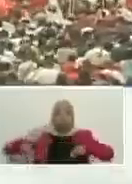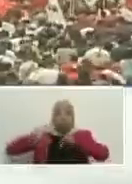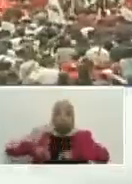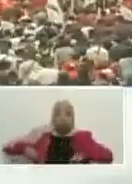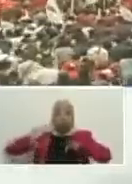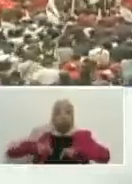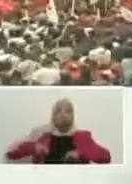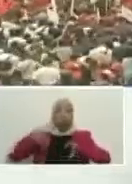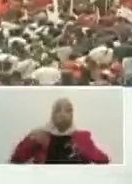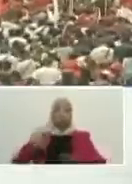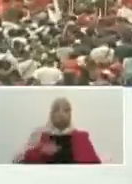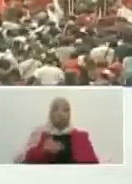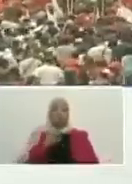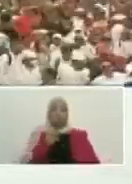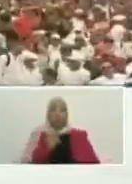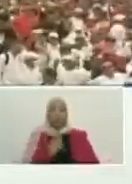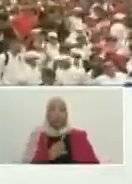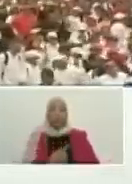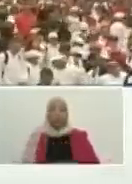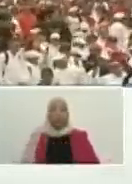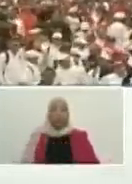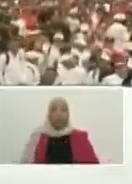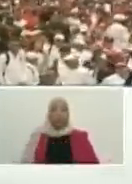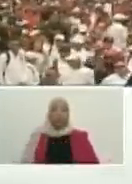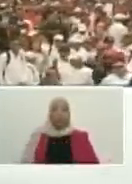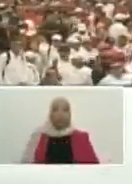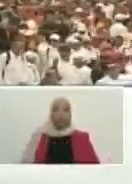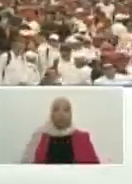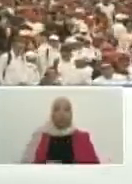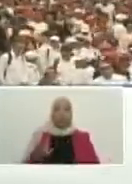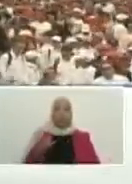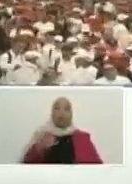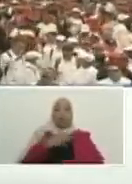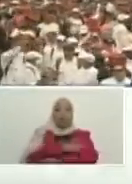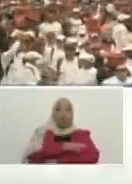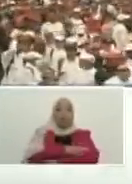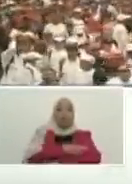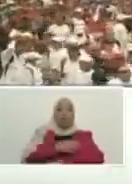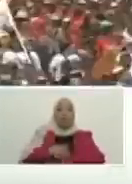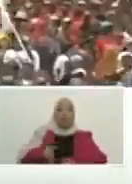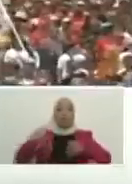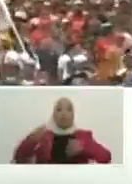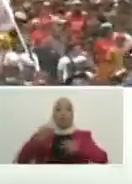podríamos decir que al lado del rescate de la dignidad nacional,